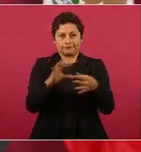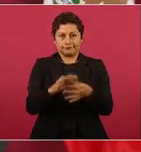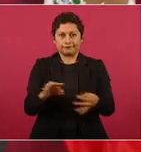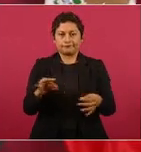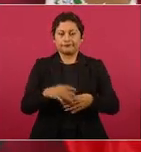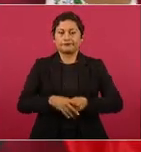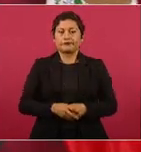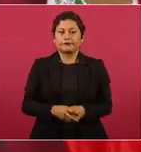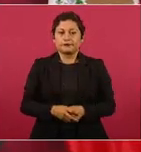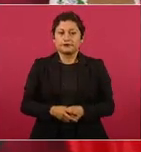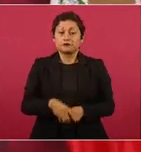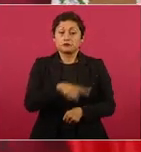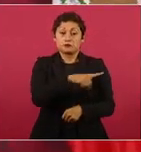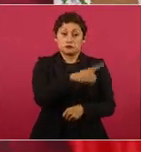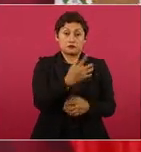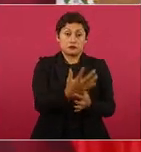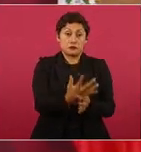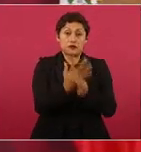parecía excepcional.